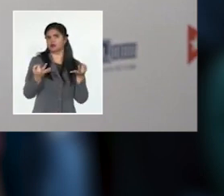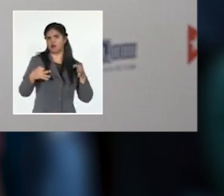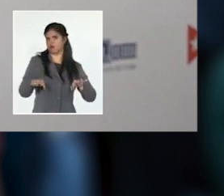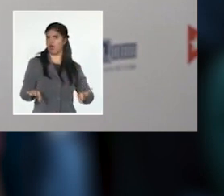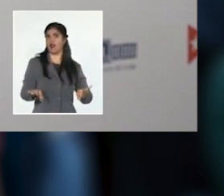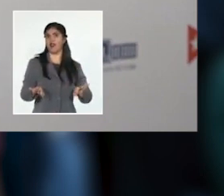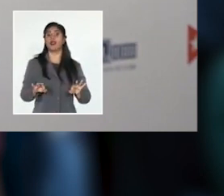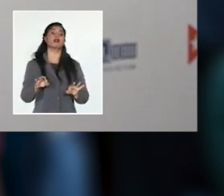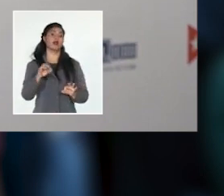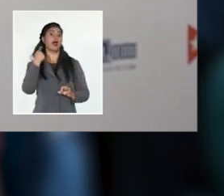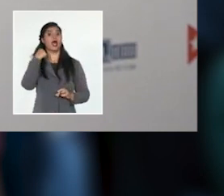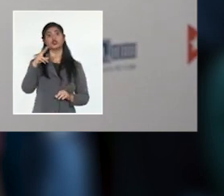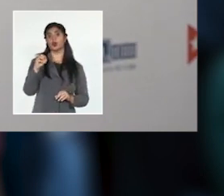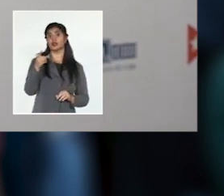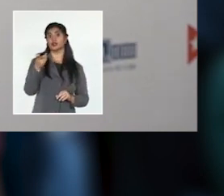2018 yo estuve también.